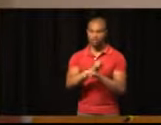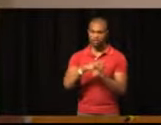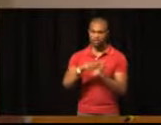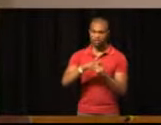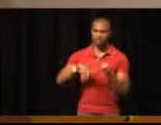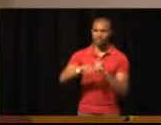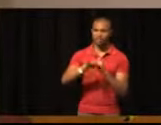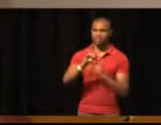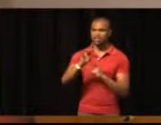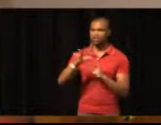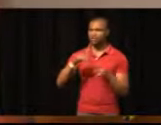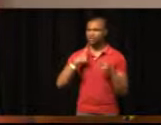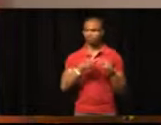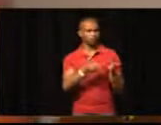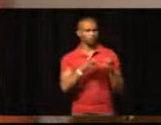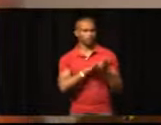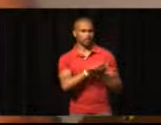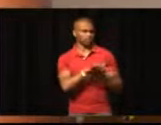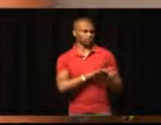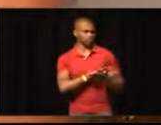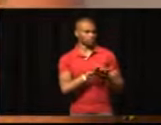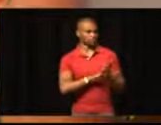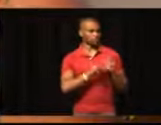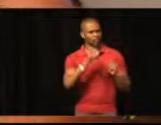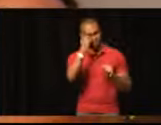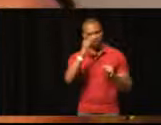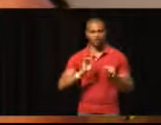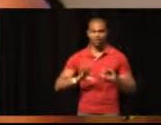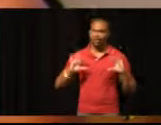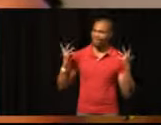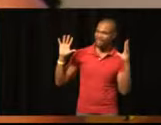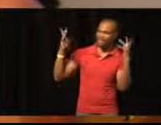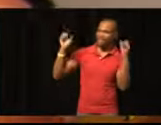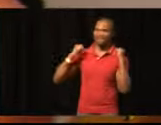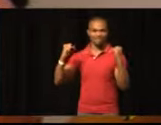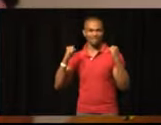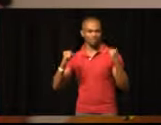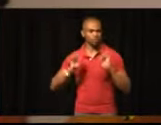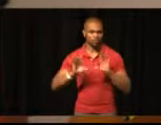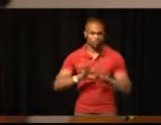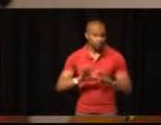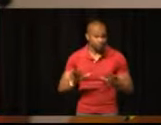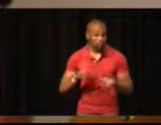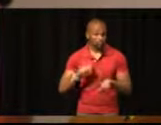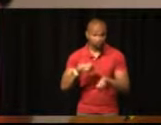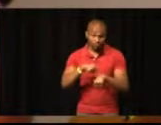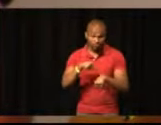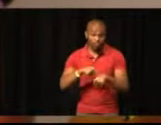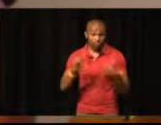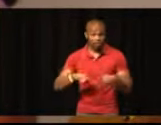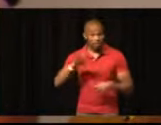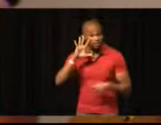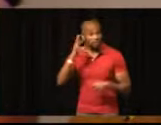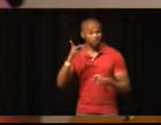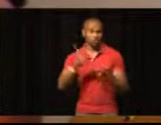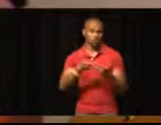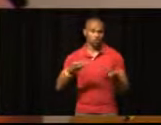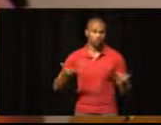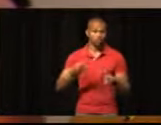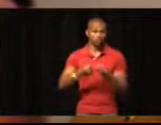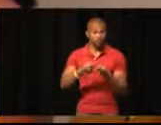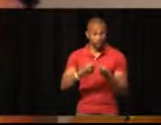el momento en el que ni siquiera se vio para ello. El mundo celebró esta conquista. Cuando en el momento